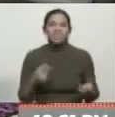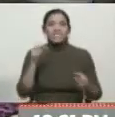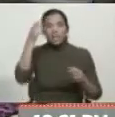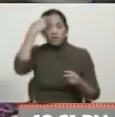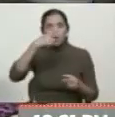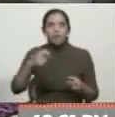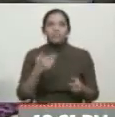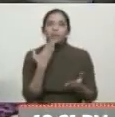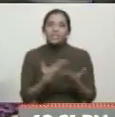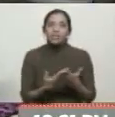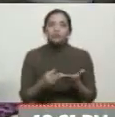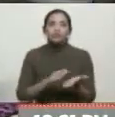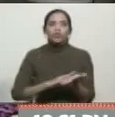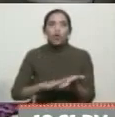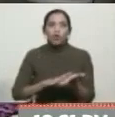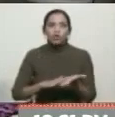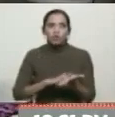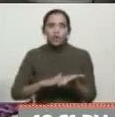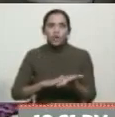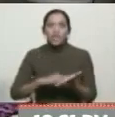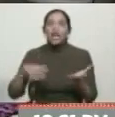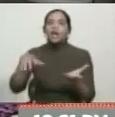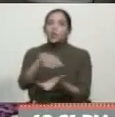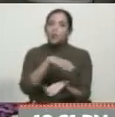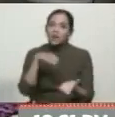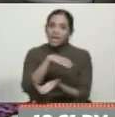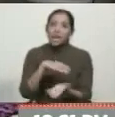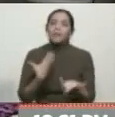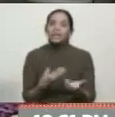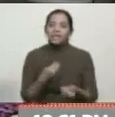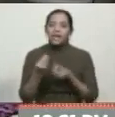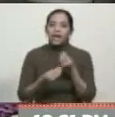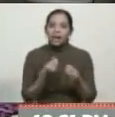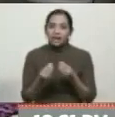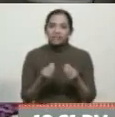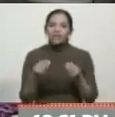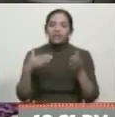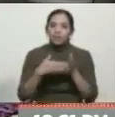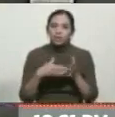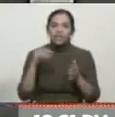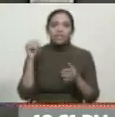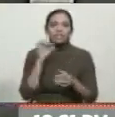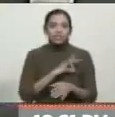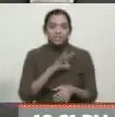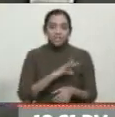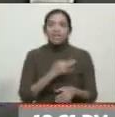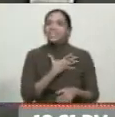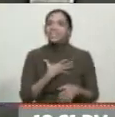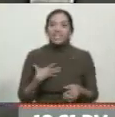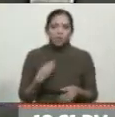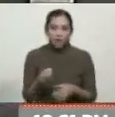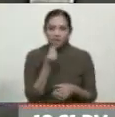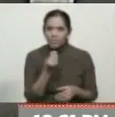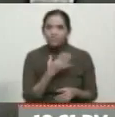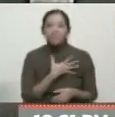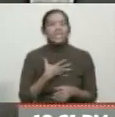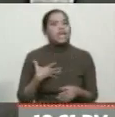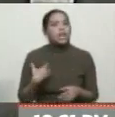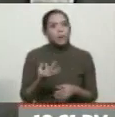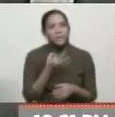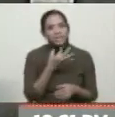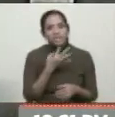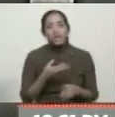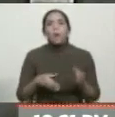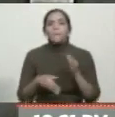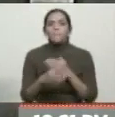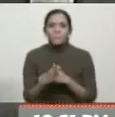es soluciones a los problemas que aquejan a la sociedad en su conjunto. Queremos alimentos, queremos medicina, vamos a